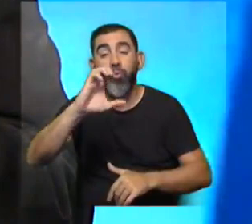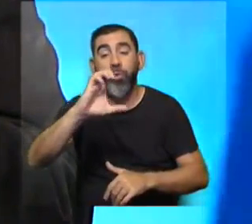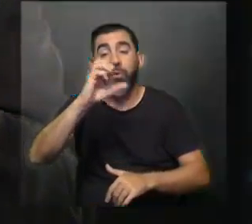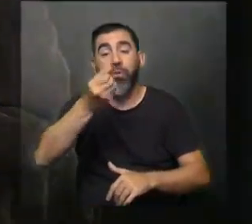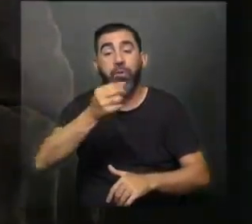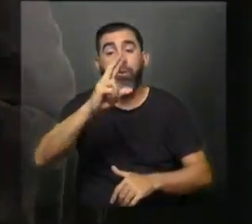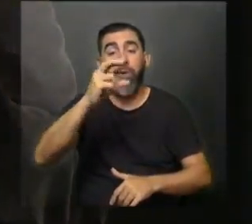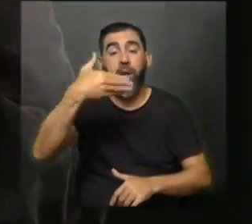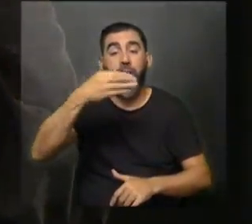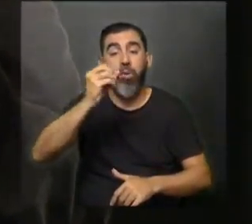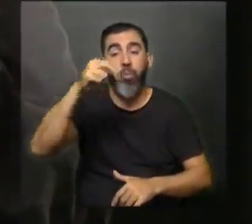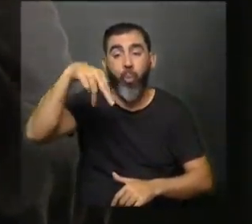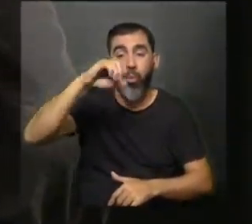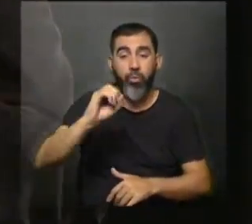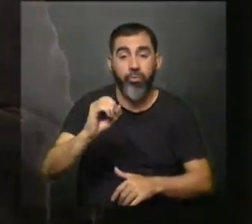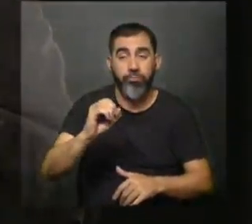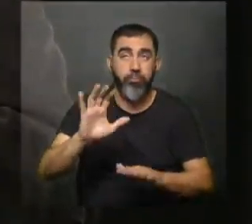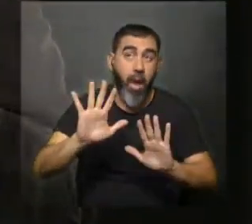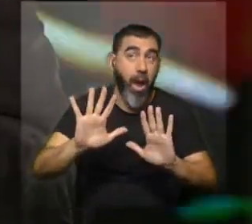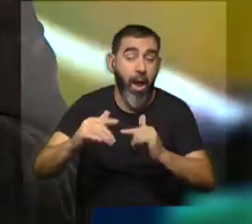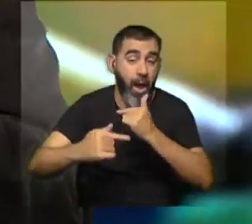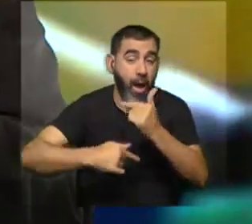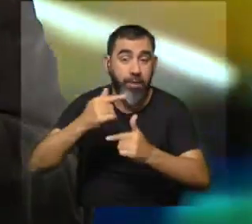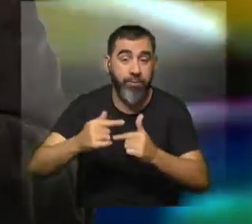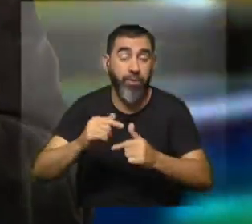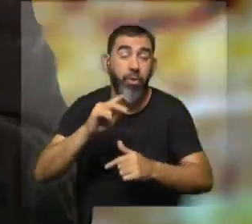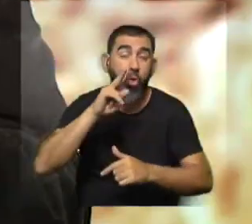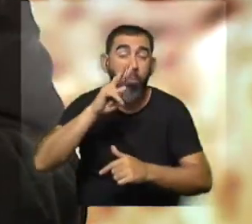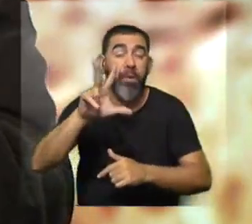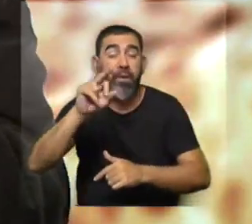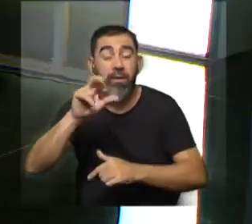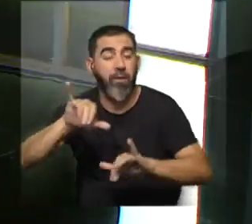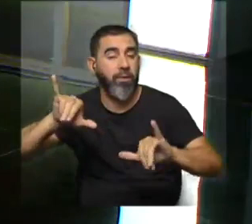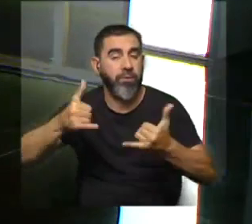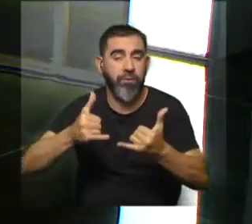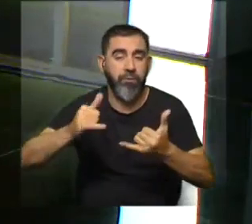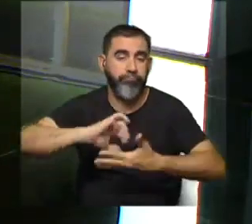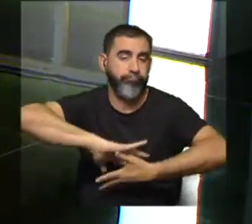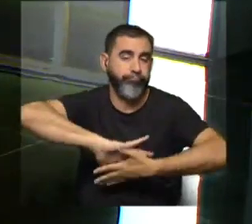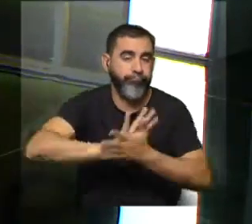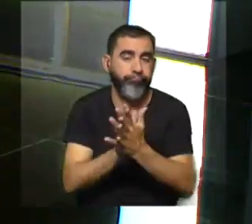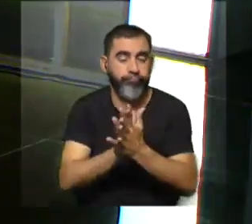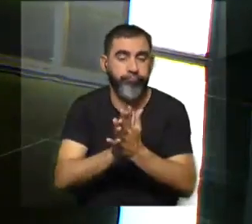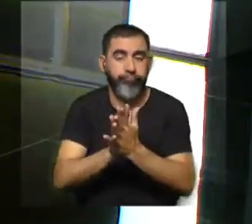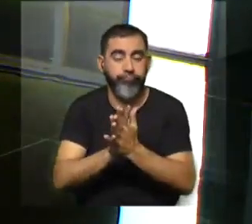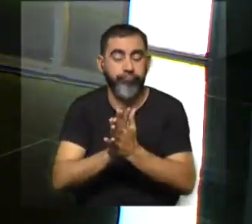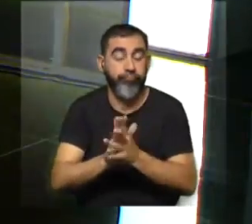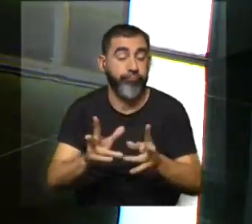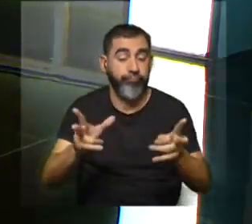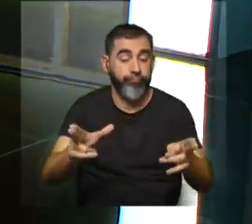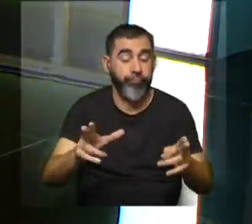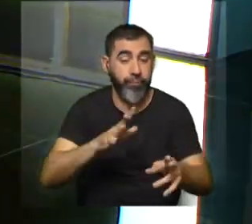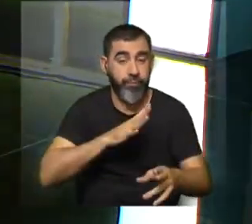ritmo, en menos de... al 2030 ya consumimos todos lo que sería el budget que